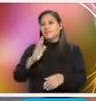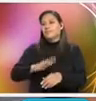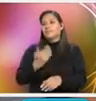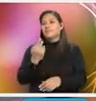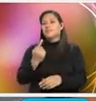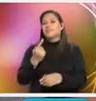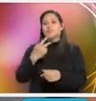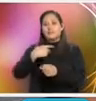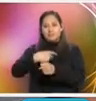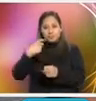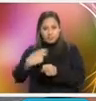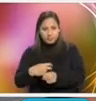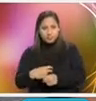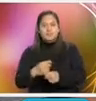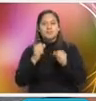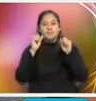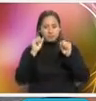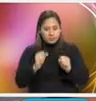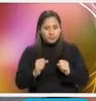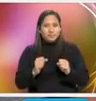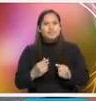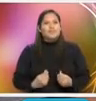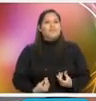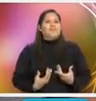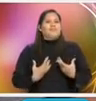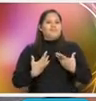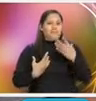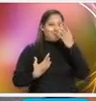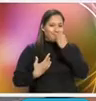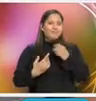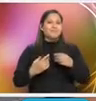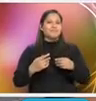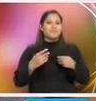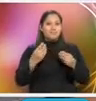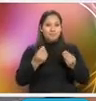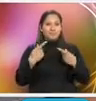esta gran invitación, que estoy seguro va a ser pues para el